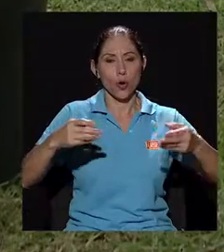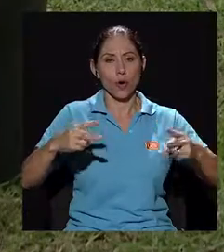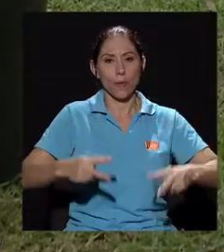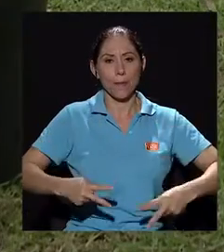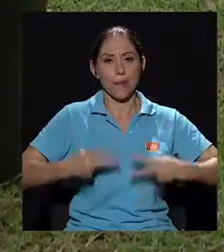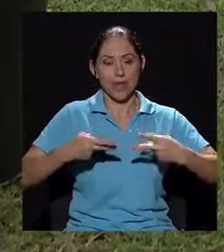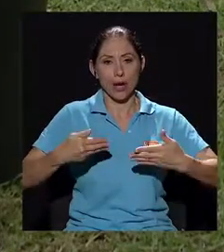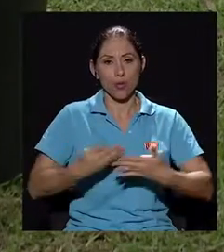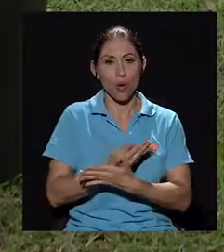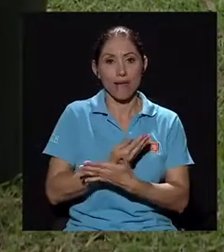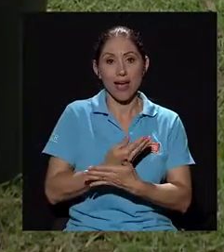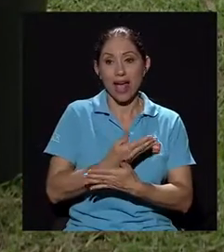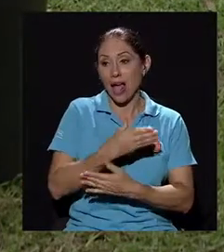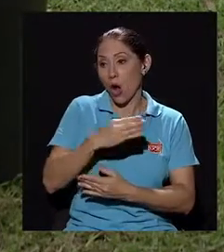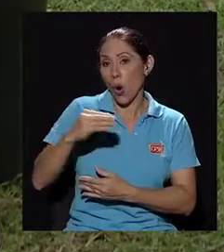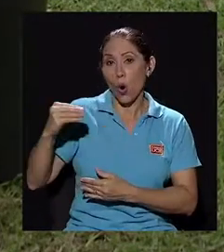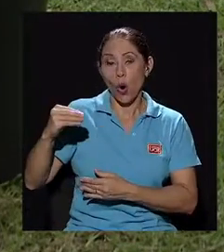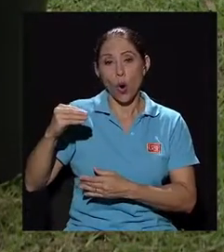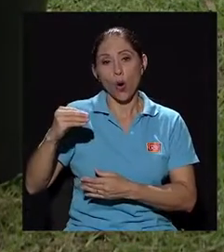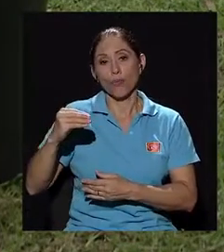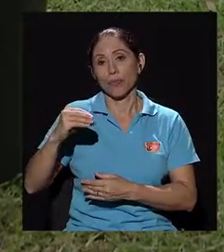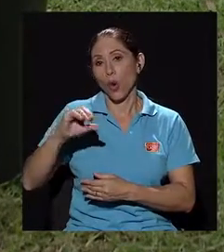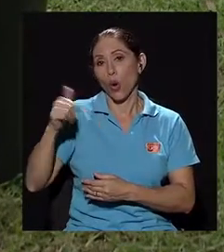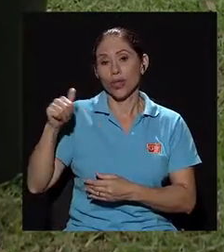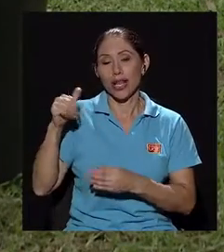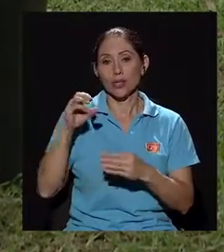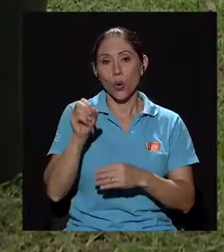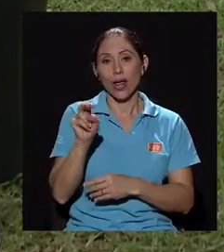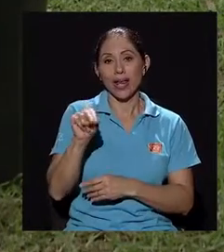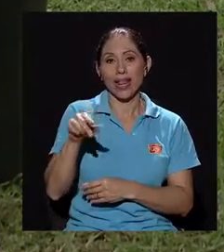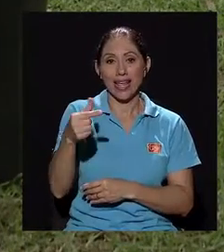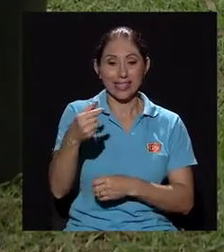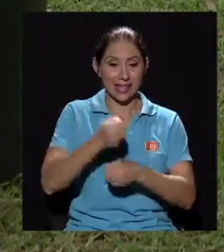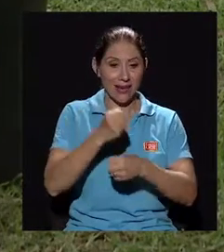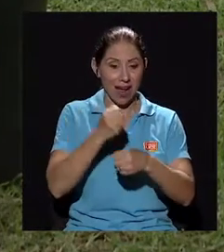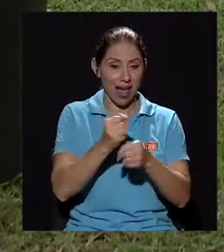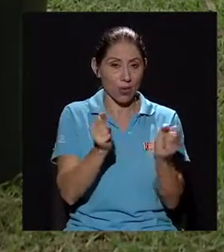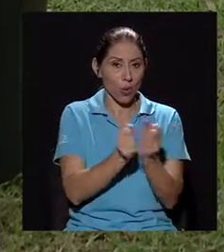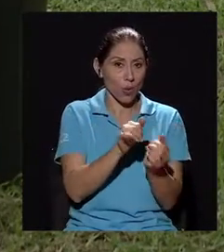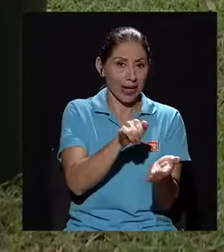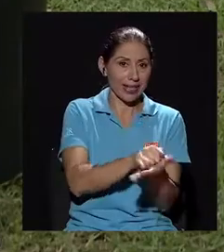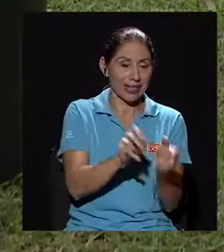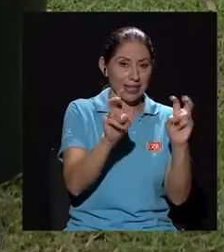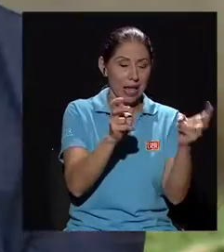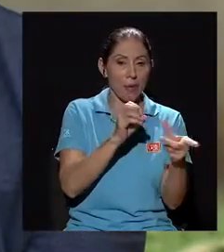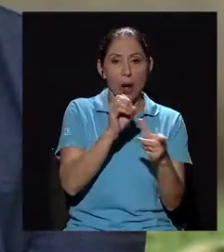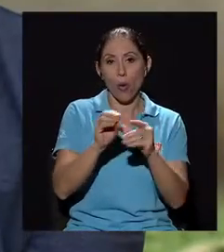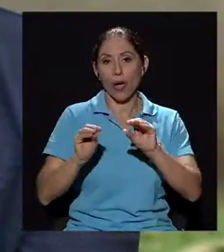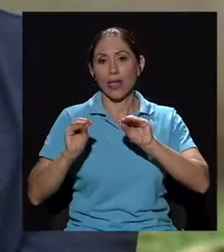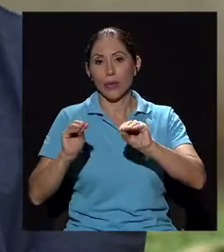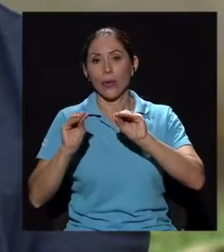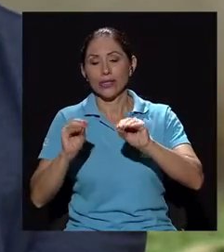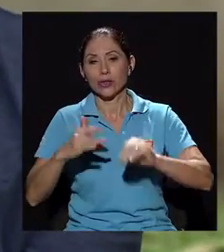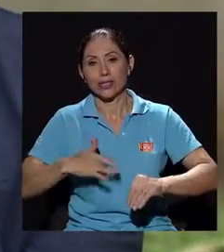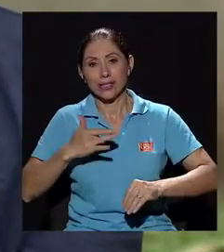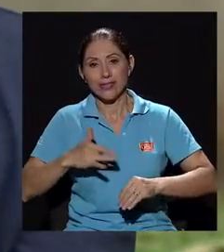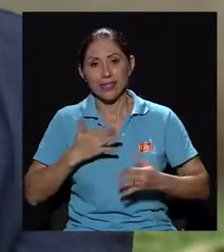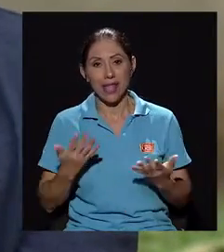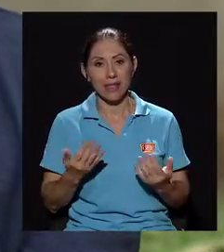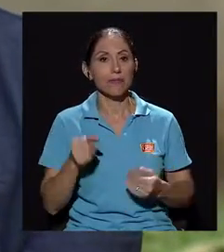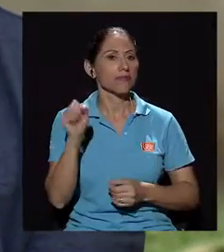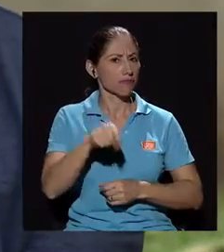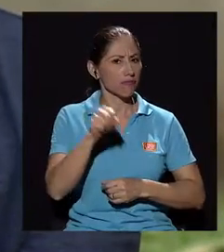otras ONGs, si es que las hay, trabajando con donación de órganos o con educación o sensibilización en el tema? Claro que sí, el